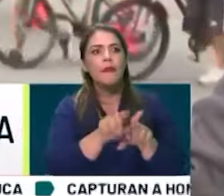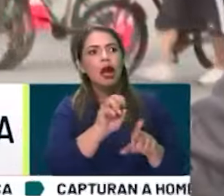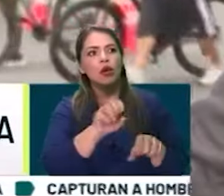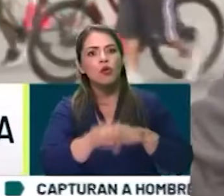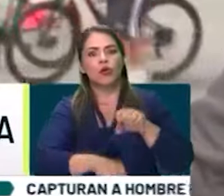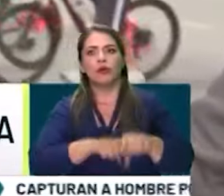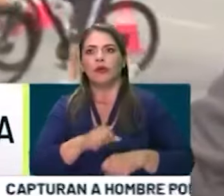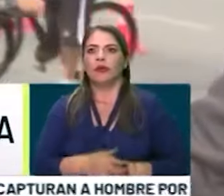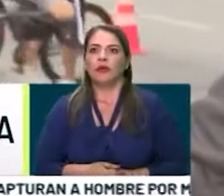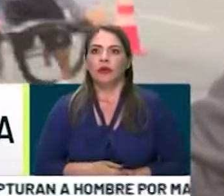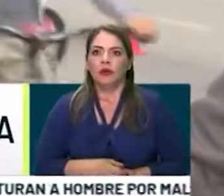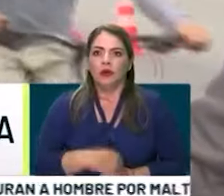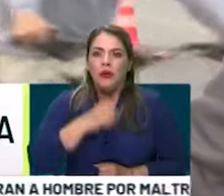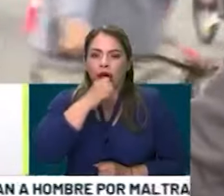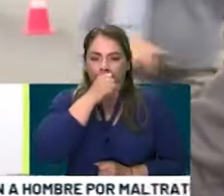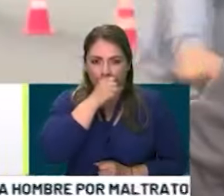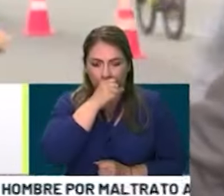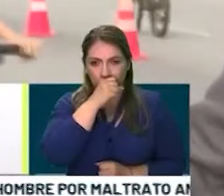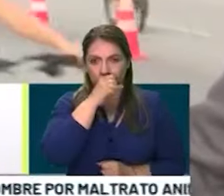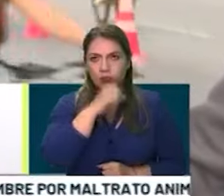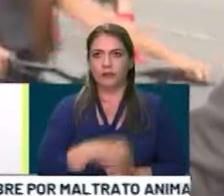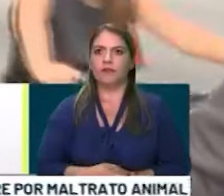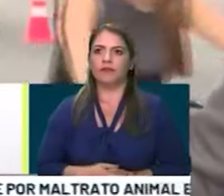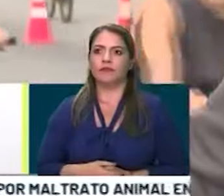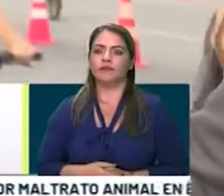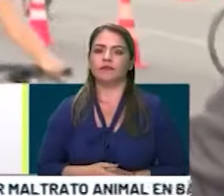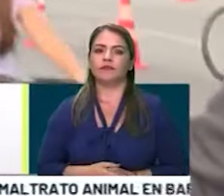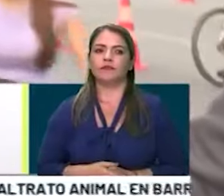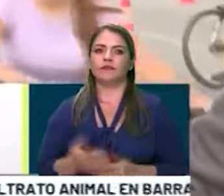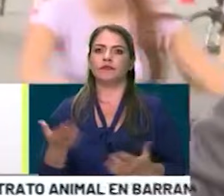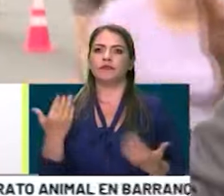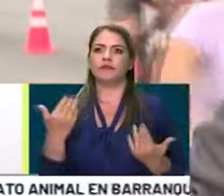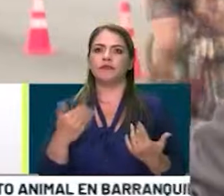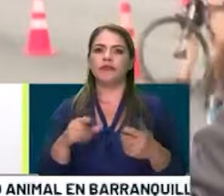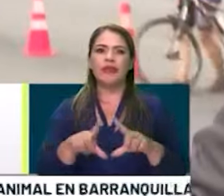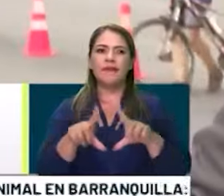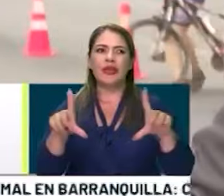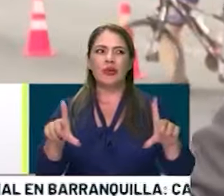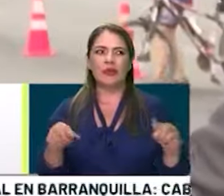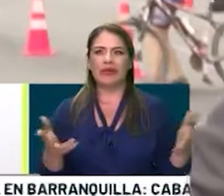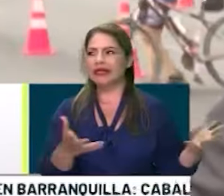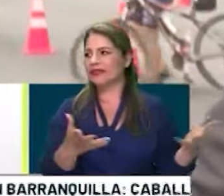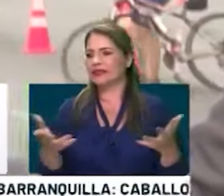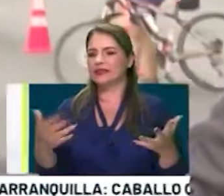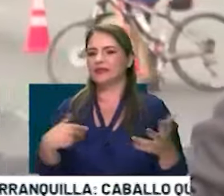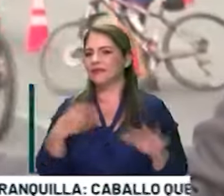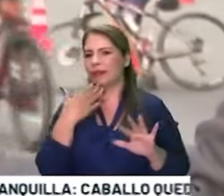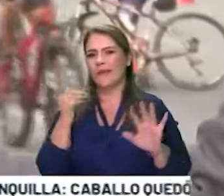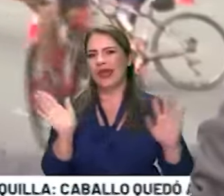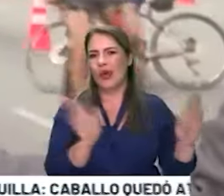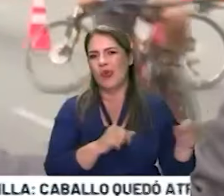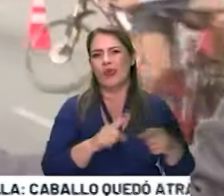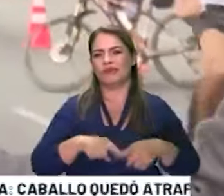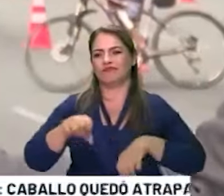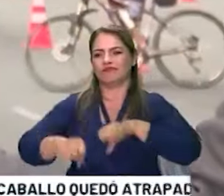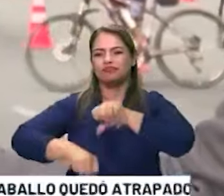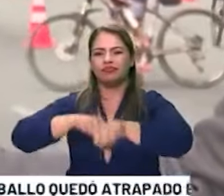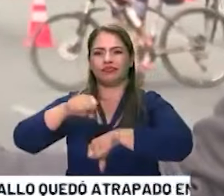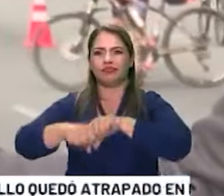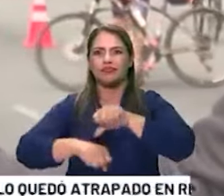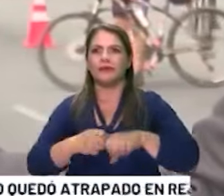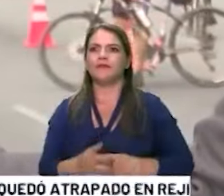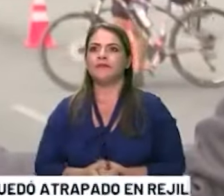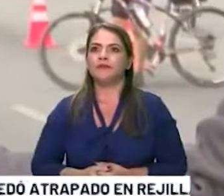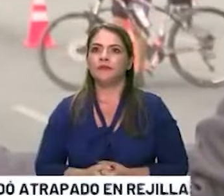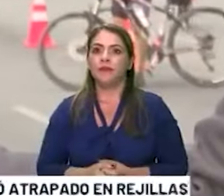pues con todo lo que se ha visto pues por los pico y placa, pues mucha gente utiliza este medio, aunque contamos con